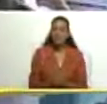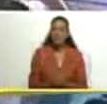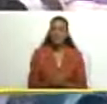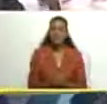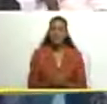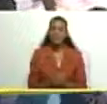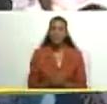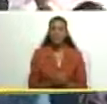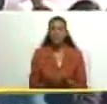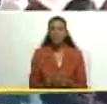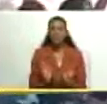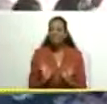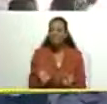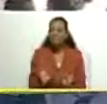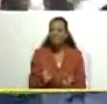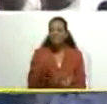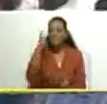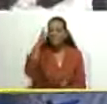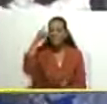Quise,